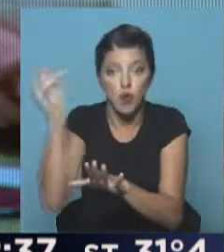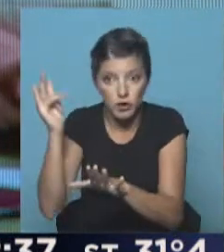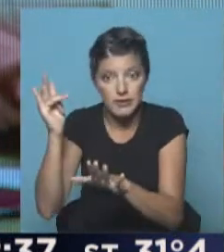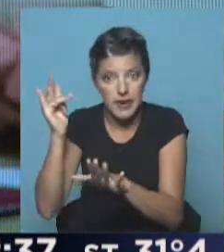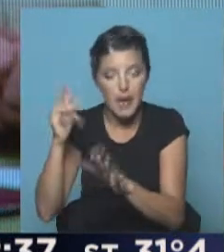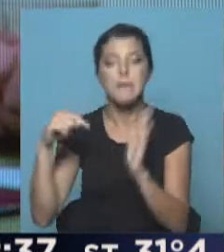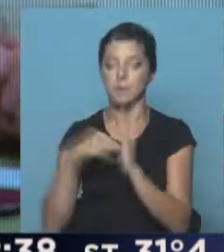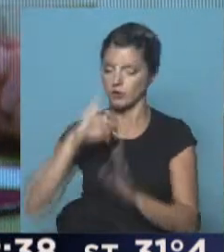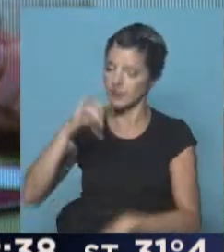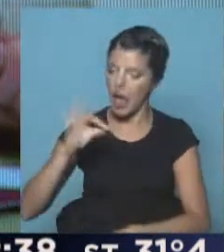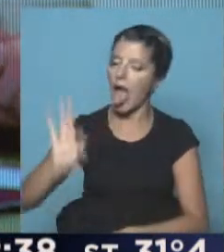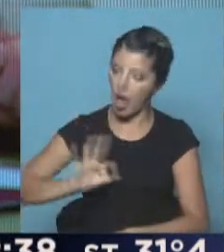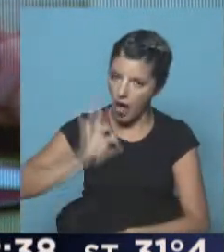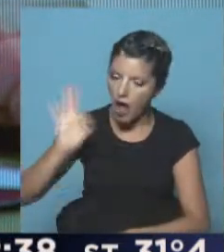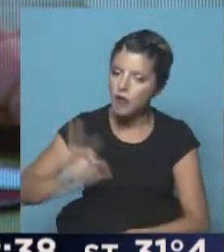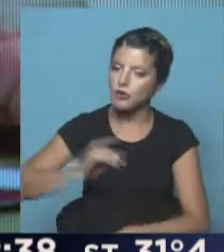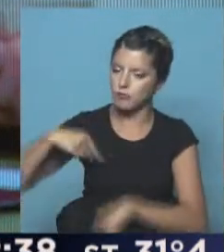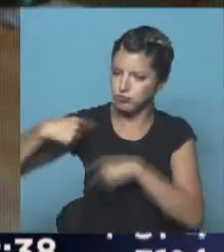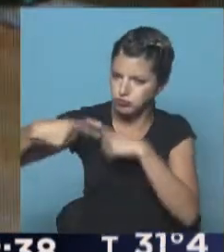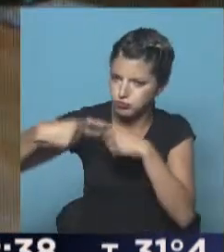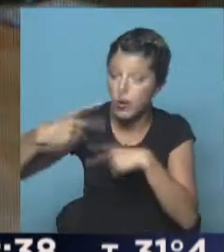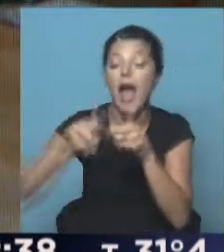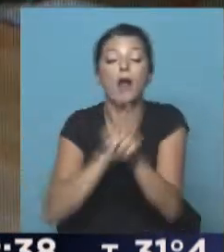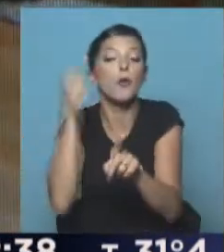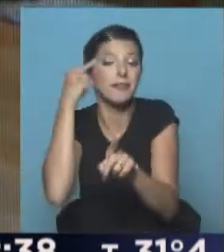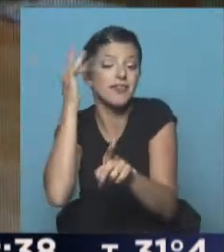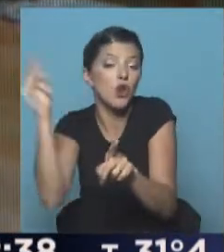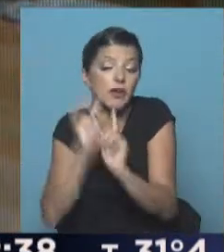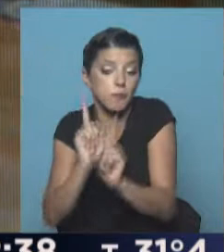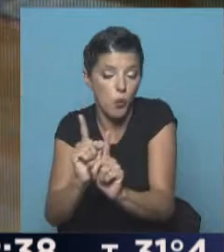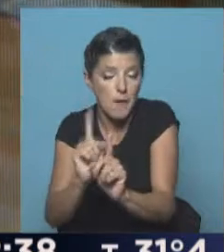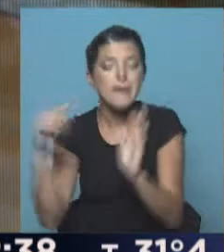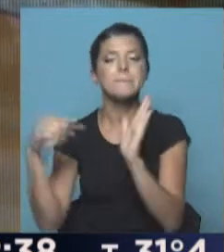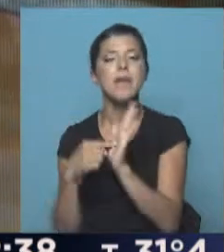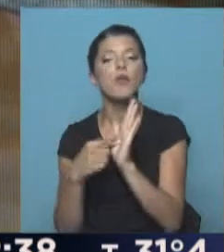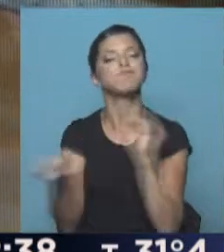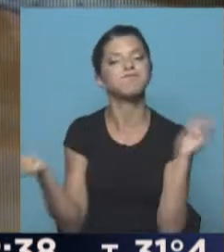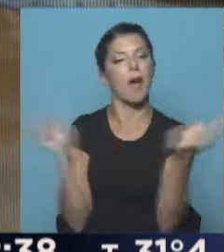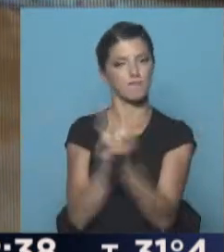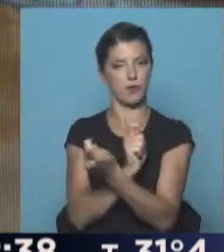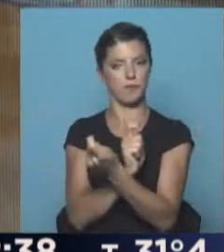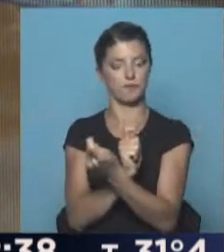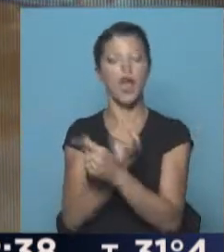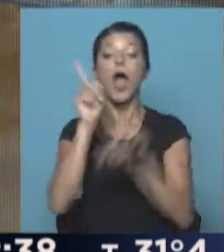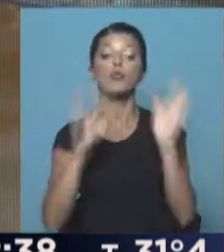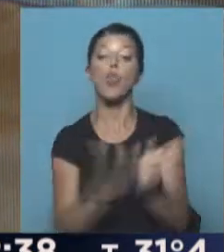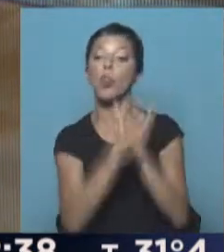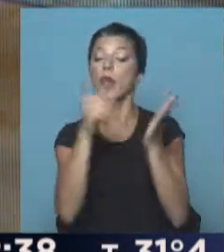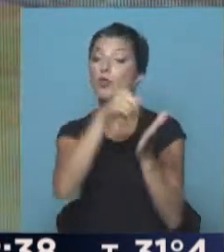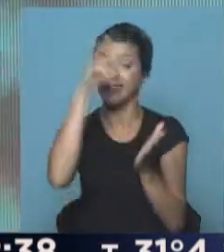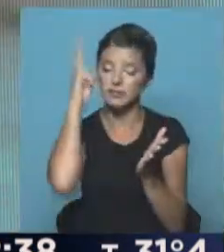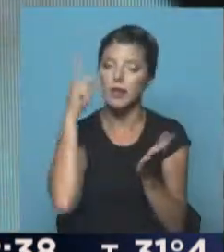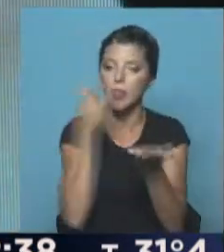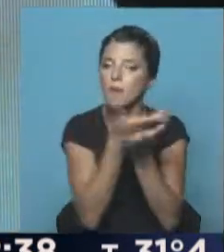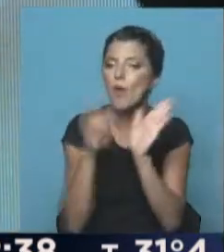demoró todavía para muchos sigue ahí sin embargo es interesante si bien los diarios de hoy los diarios chilenos que le dedican bastante espacio a evaluar